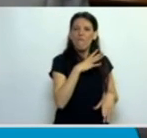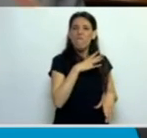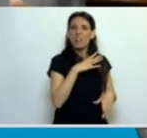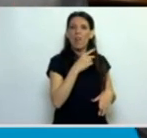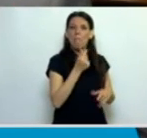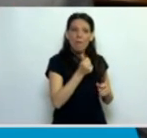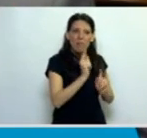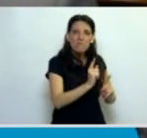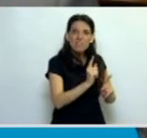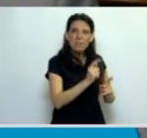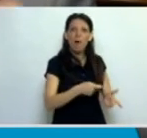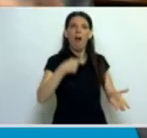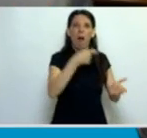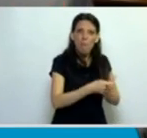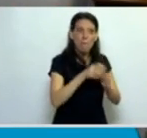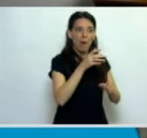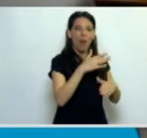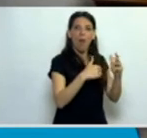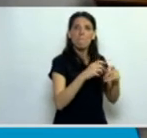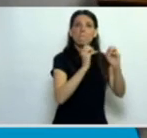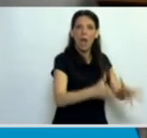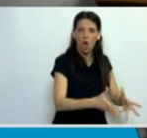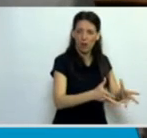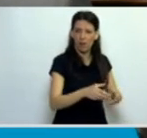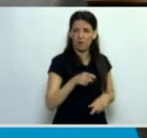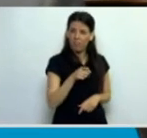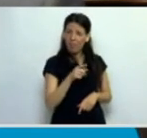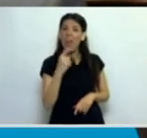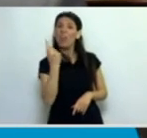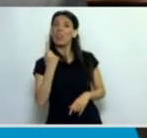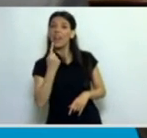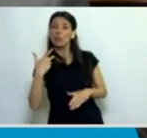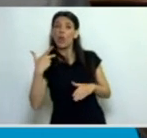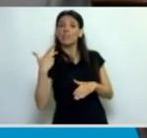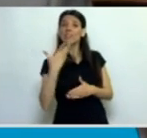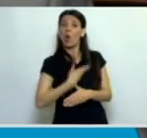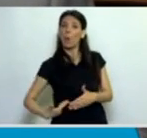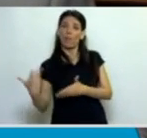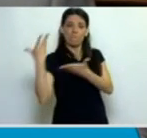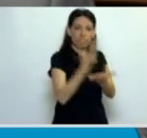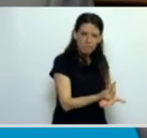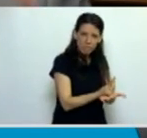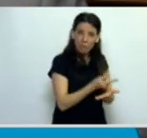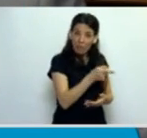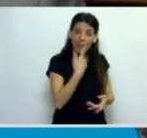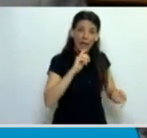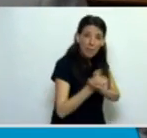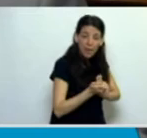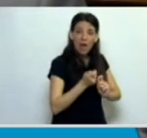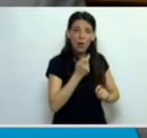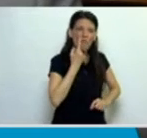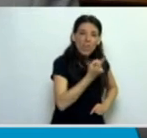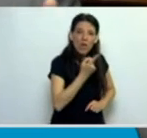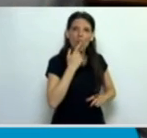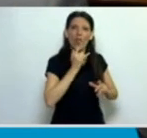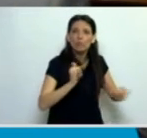Los directores estatales advirtieron esta situación. ¿Qué han hecho para cambiarlo? Nosotros claramente creemos que hay